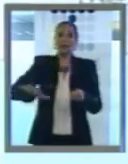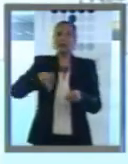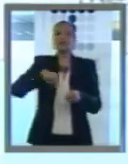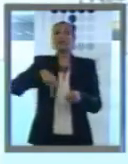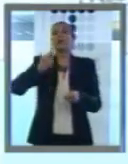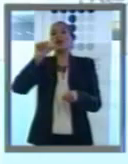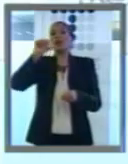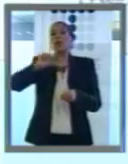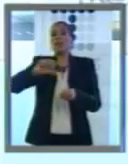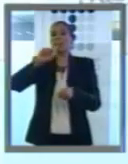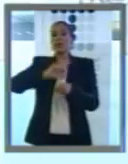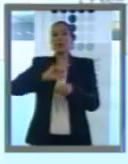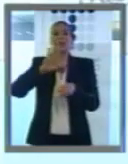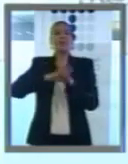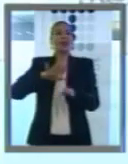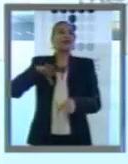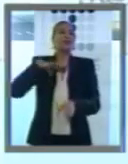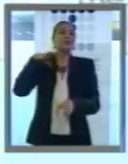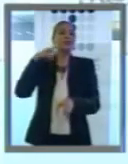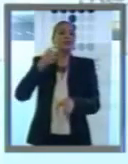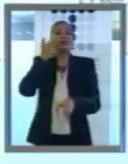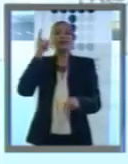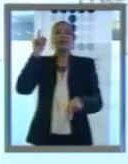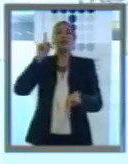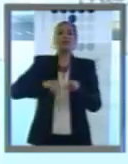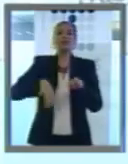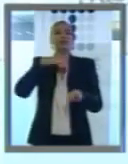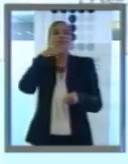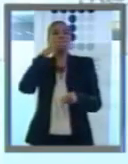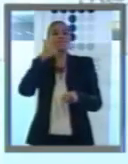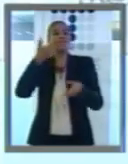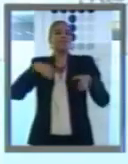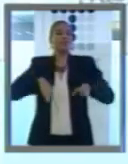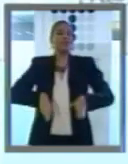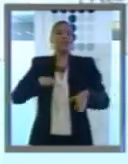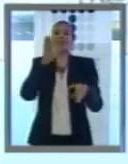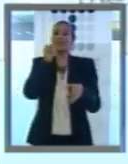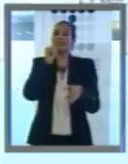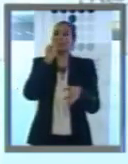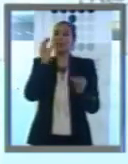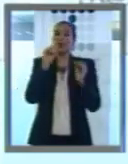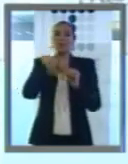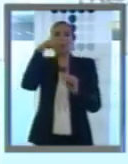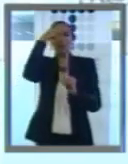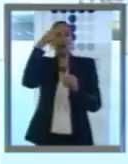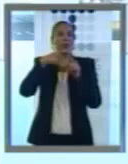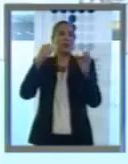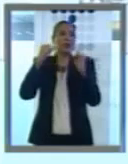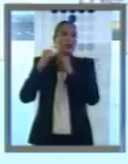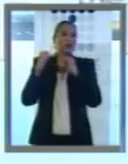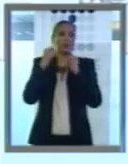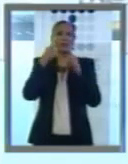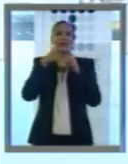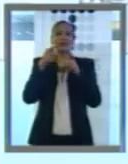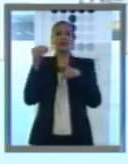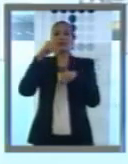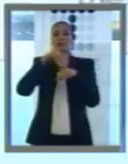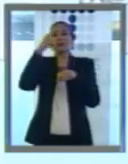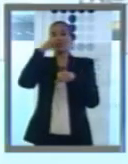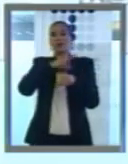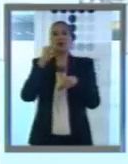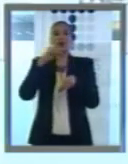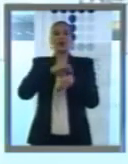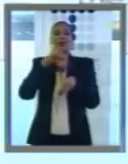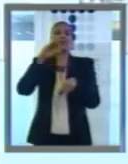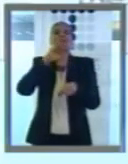embargo, hasta el día de hoy, los esfuerzos por contrarrestar la corrupción han sido infructuosos. En México, las instituciones y mecanismos diseñados para su